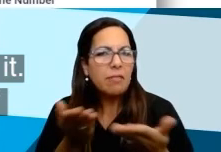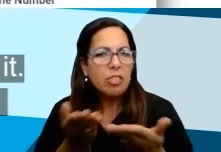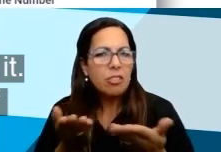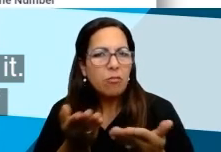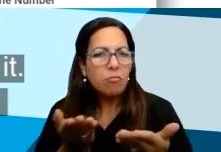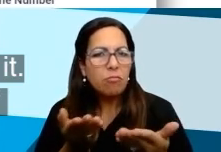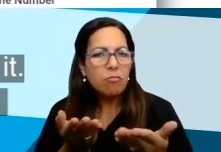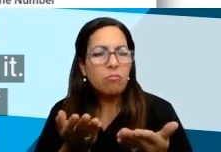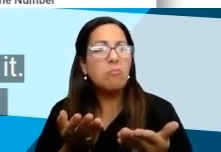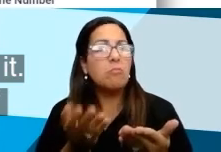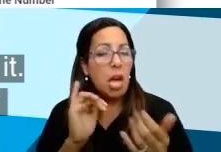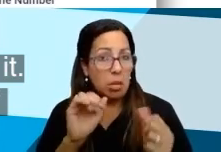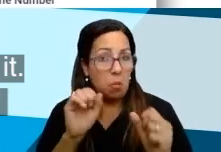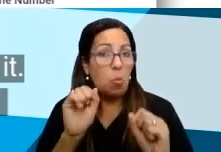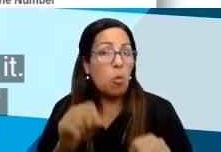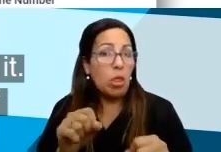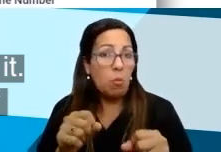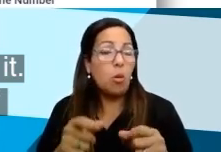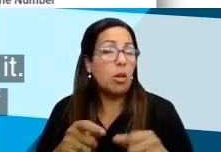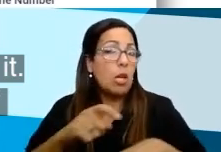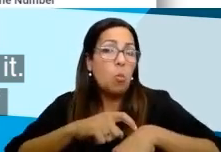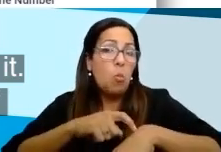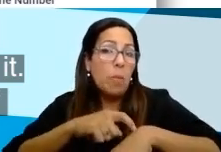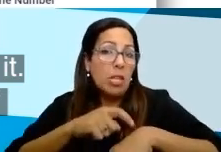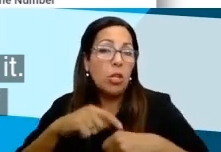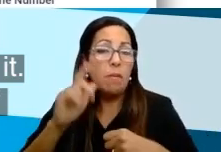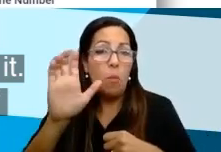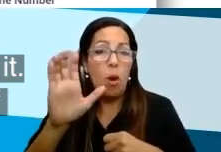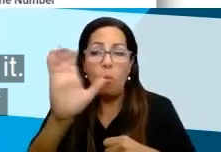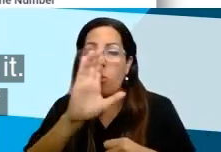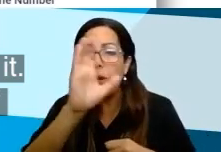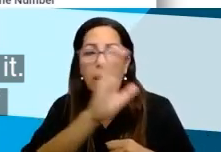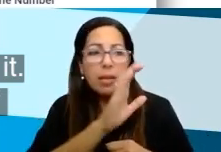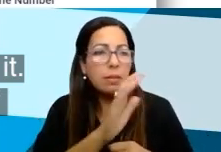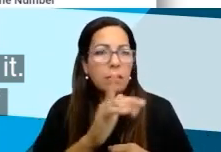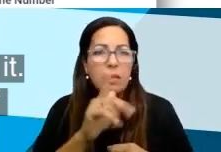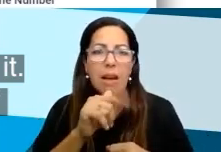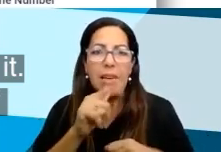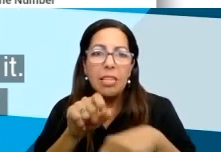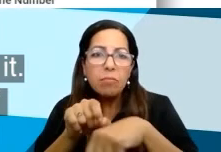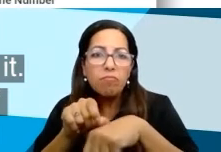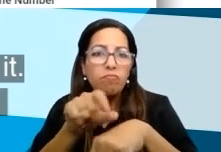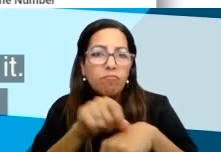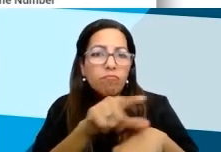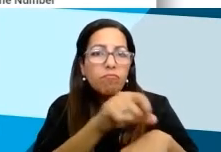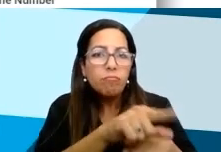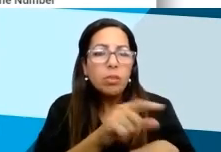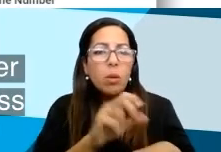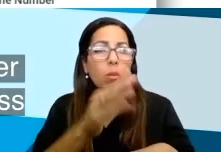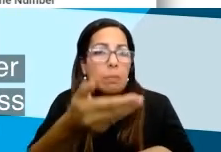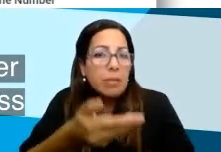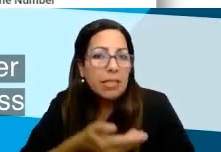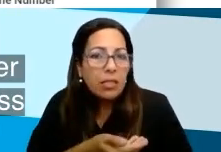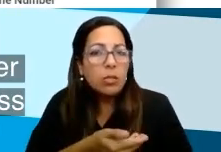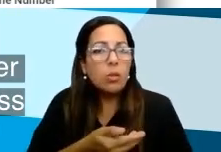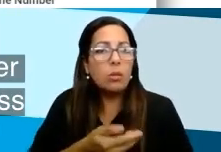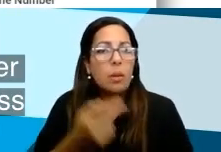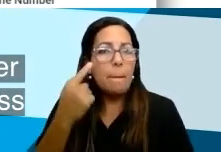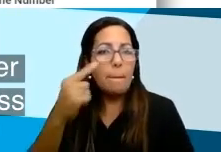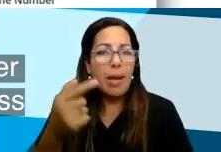manera, sortear en algún momento dado a quién podamos dirigirle la adquisición de bienes